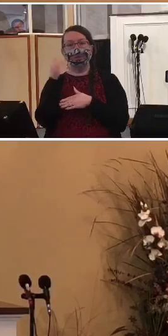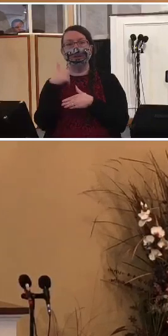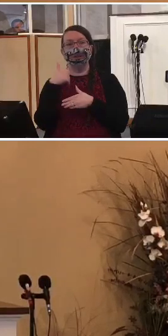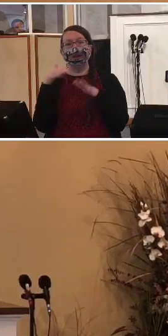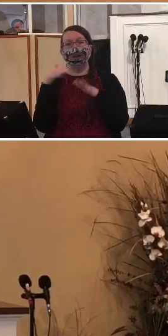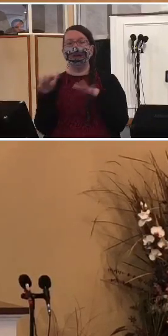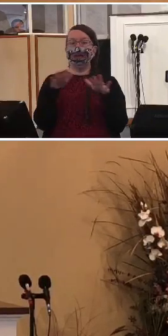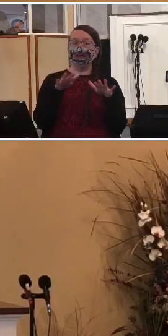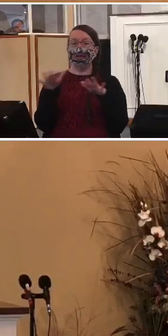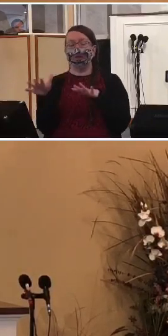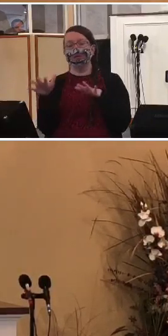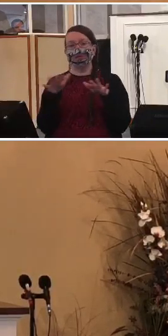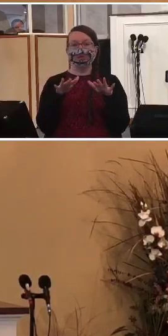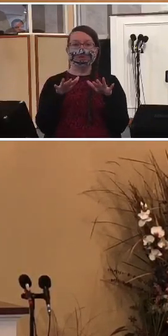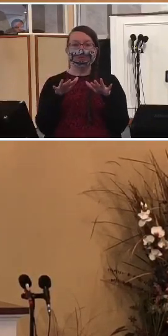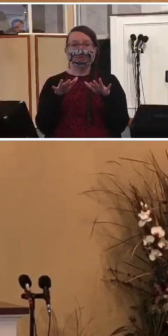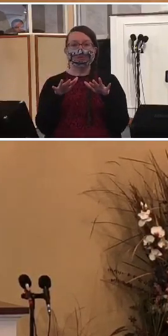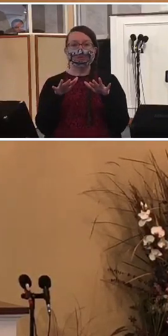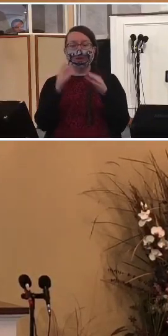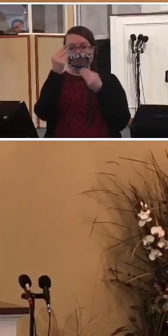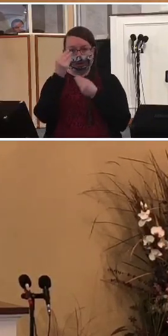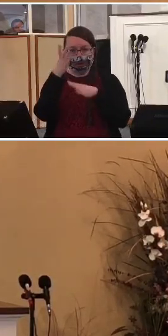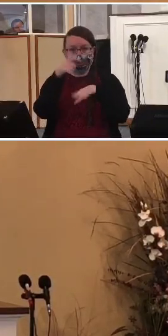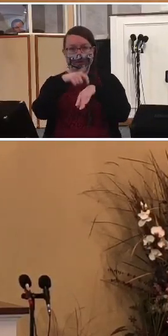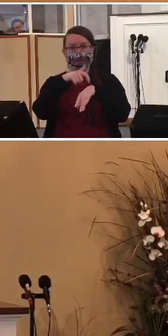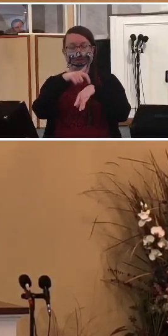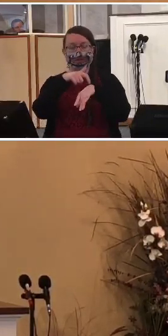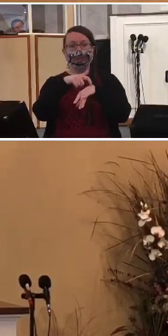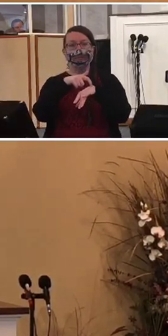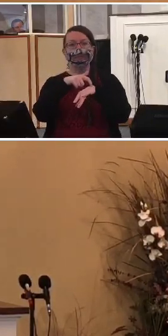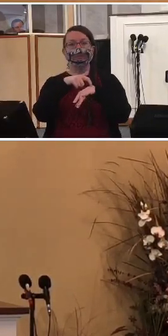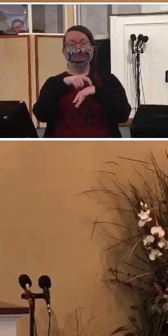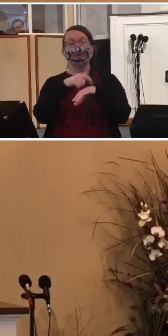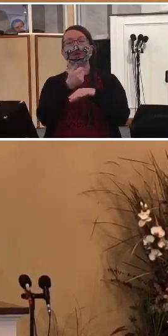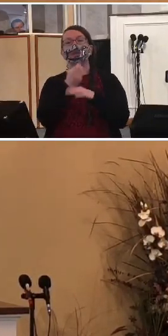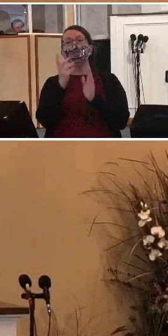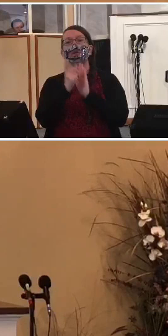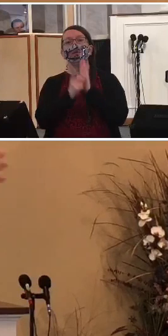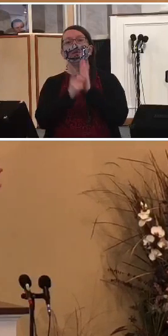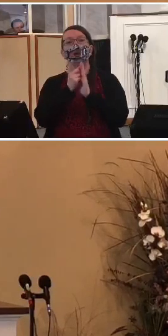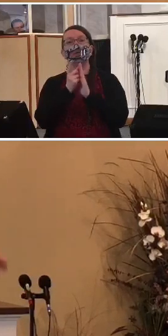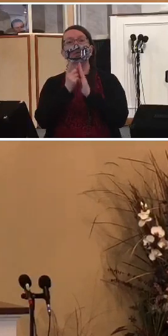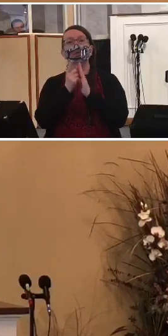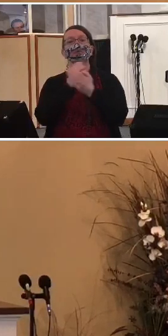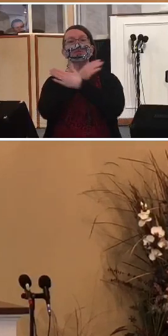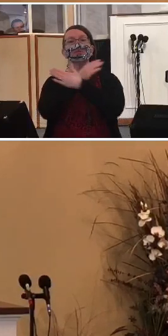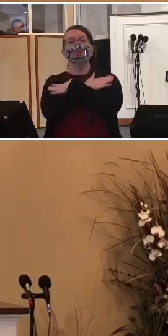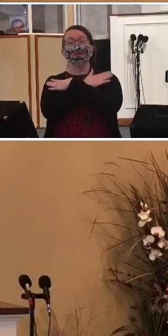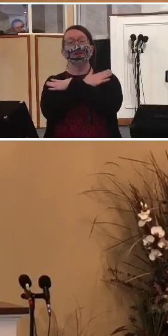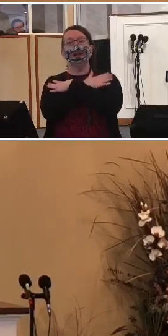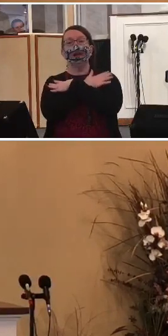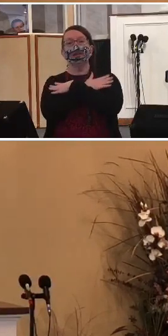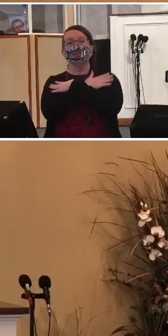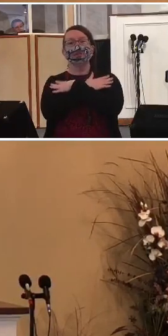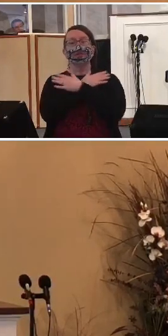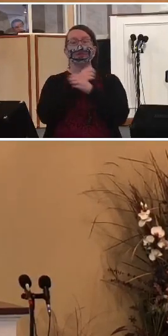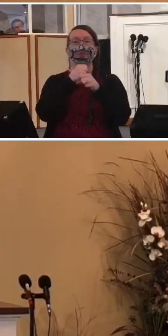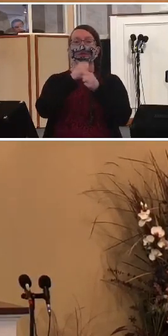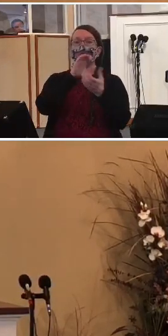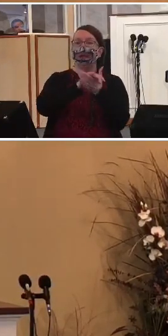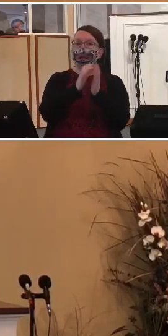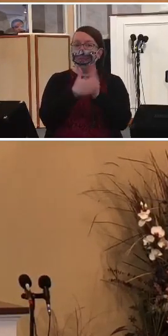compartir. Vamos a compartir y vamos a pasar unas cuantas horas solamente relajándonos. Vamos a poner unas